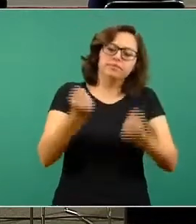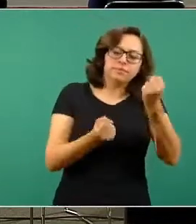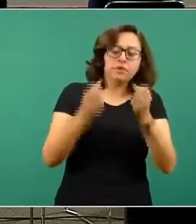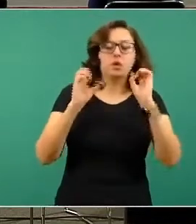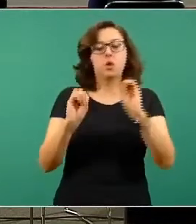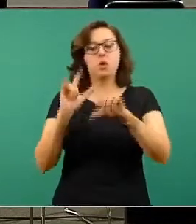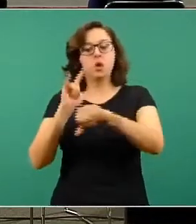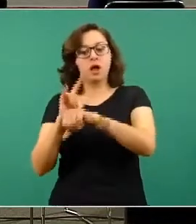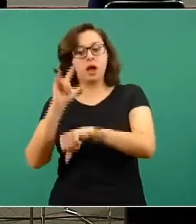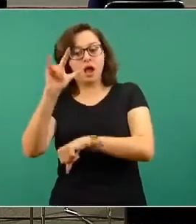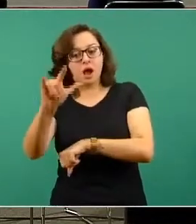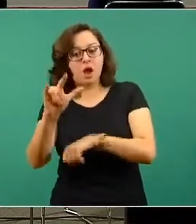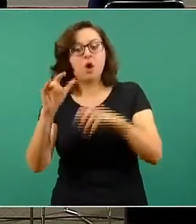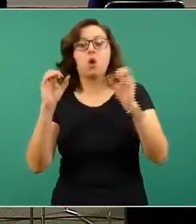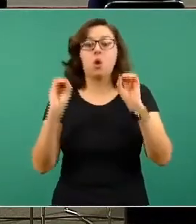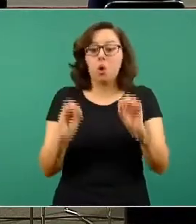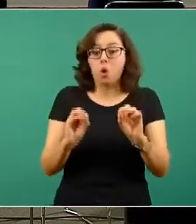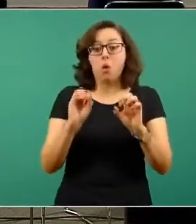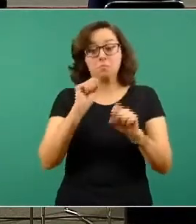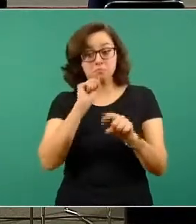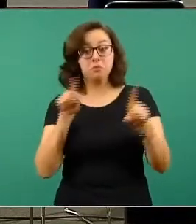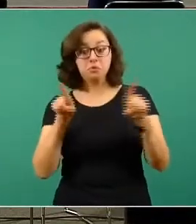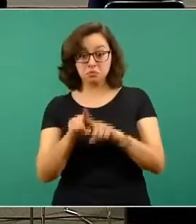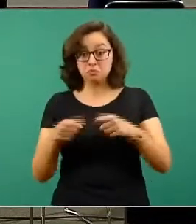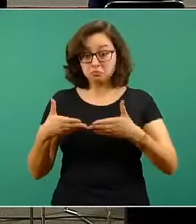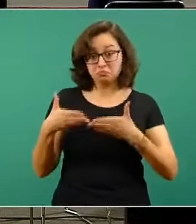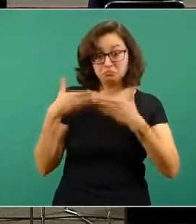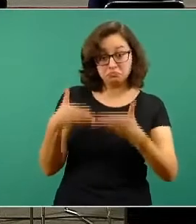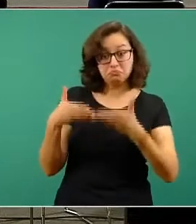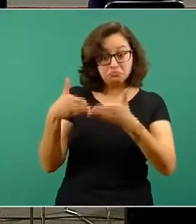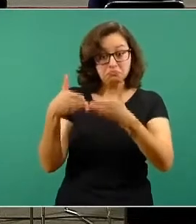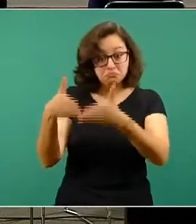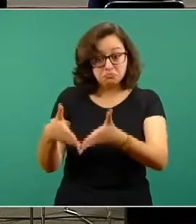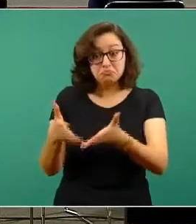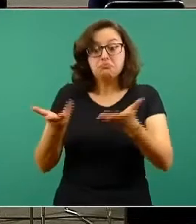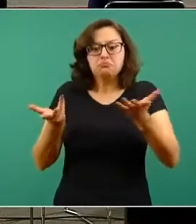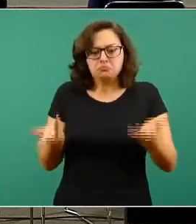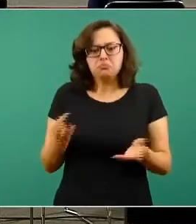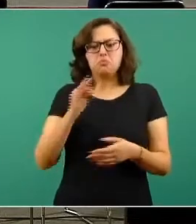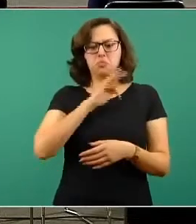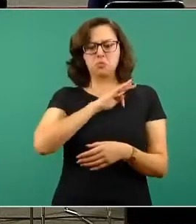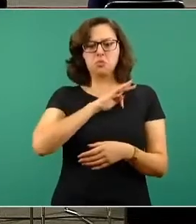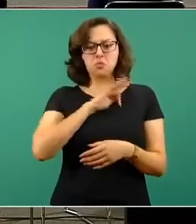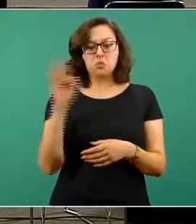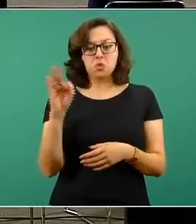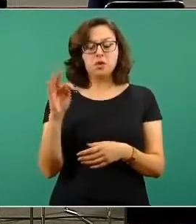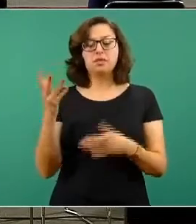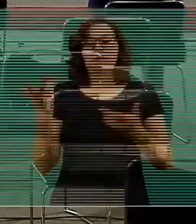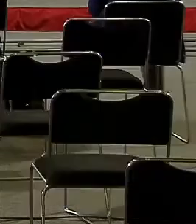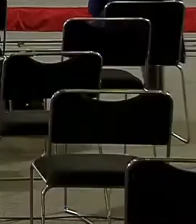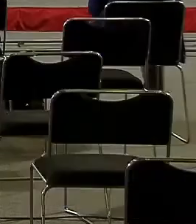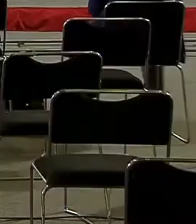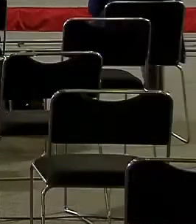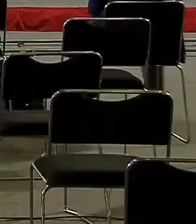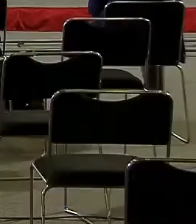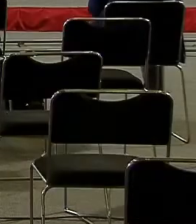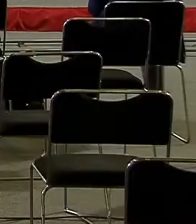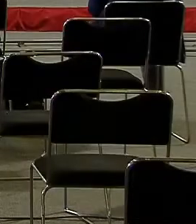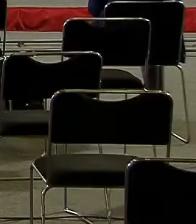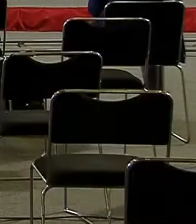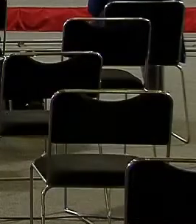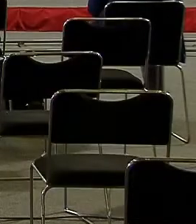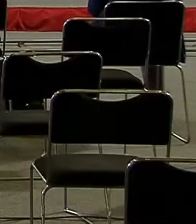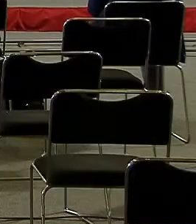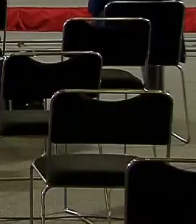aérea, o inclusive por ahí si toca la vía marítima en algún aspecto, pues tome una decisión